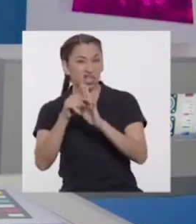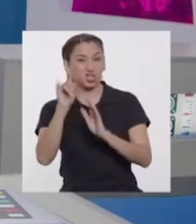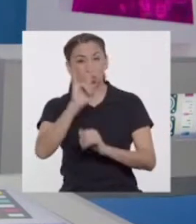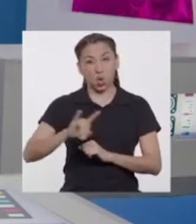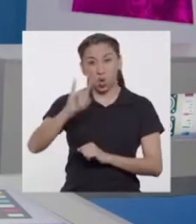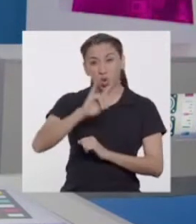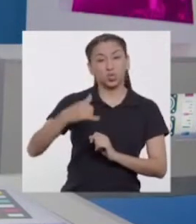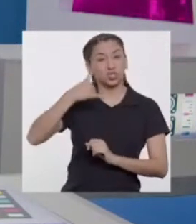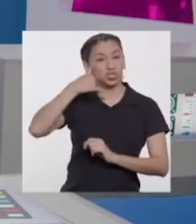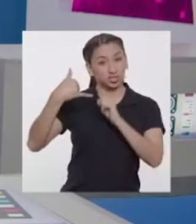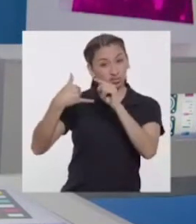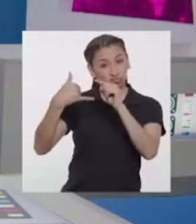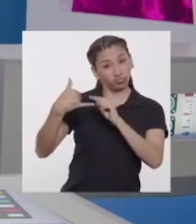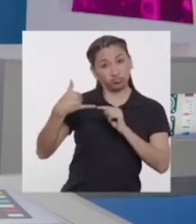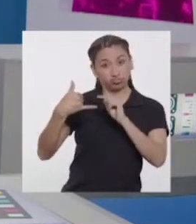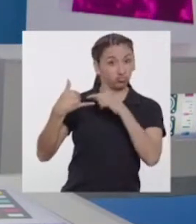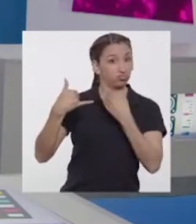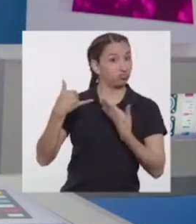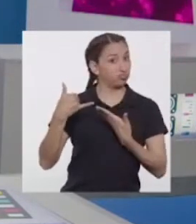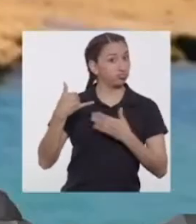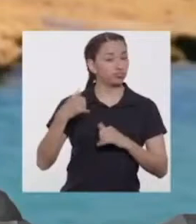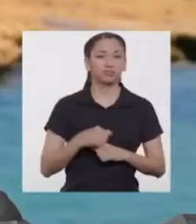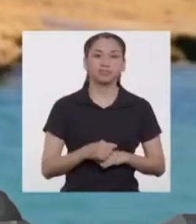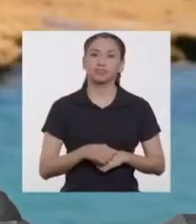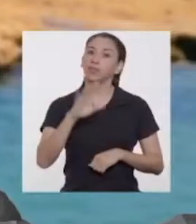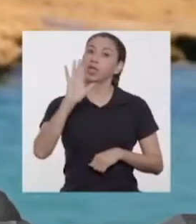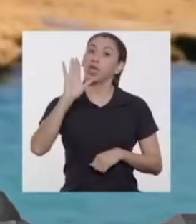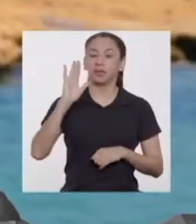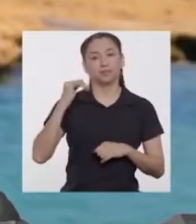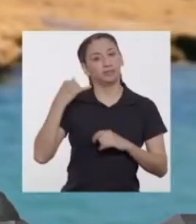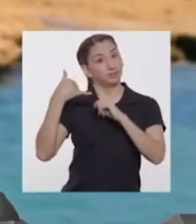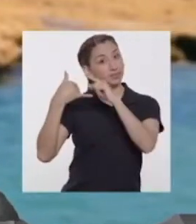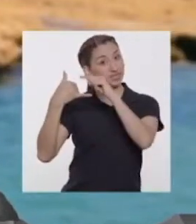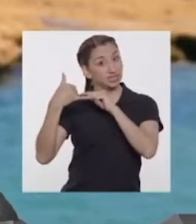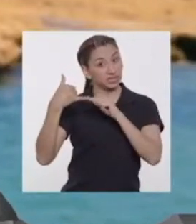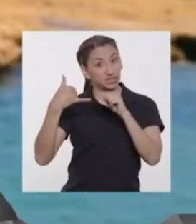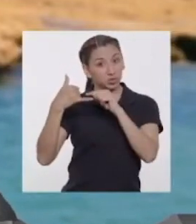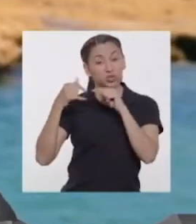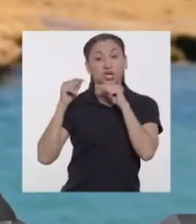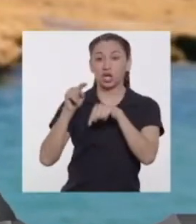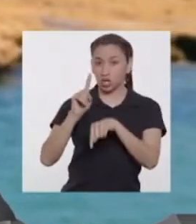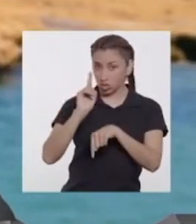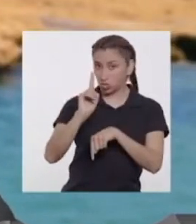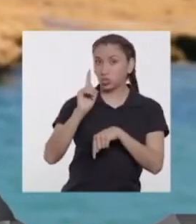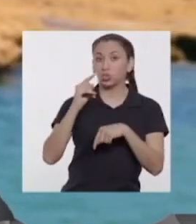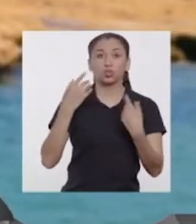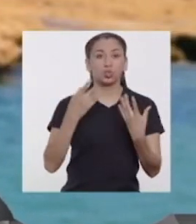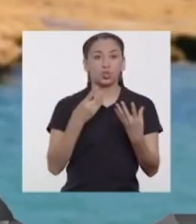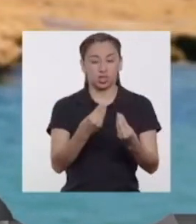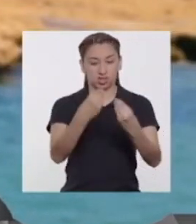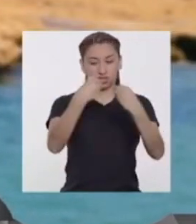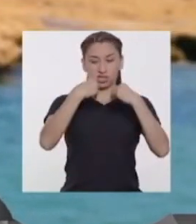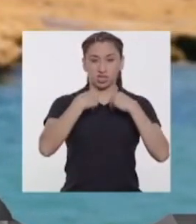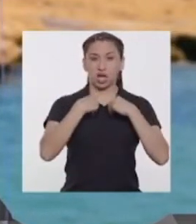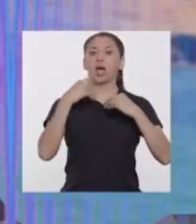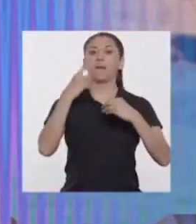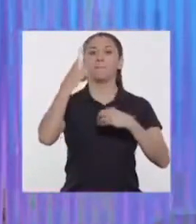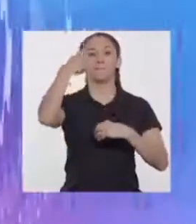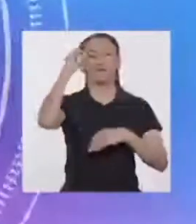desventajas del uso del celular? El celular es un medio que nos